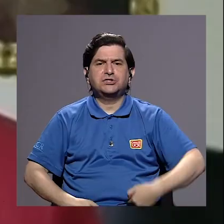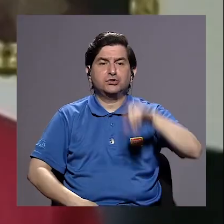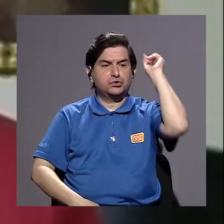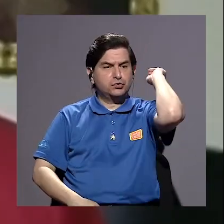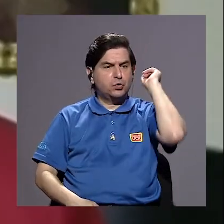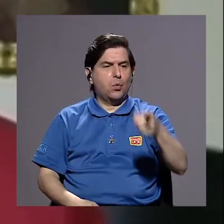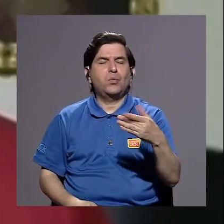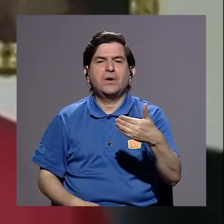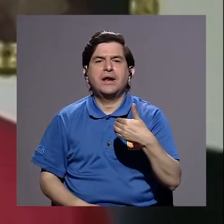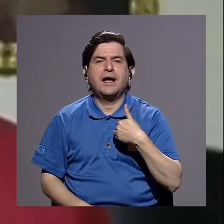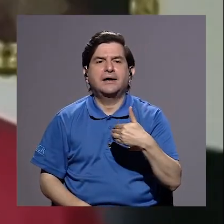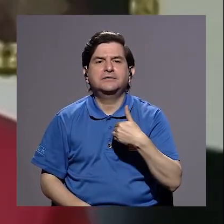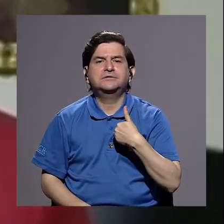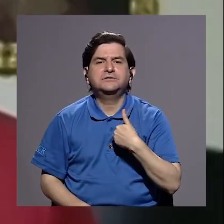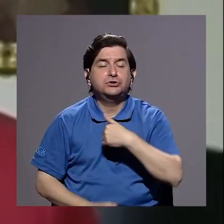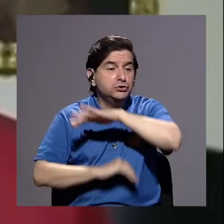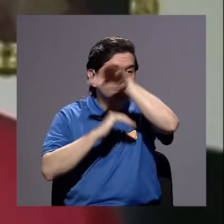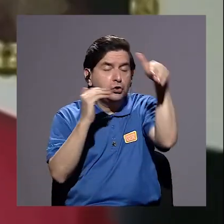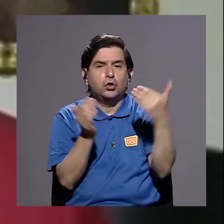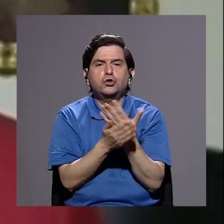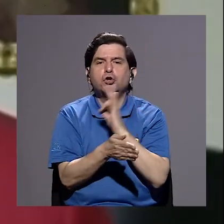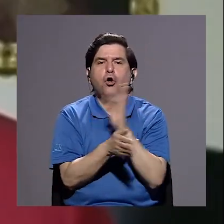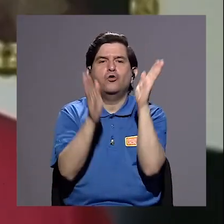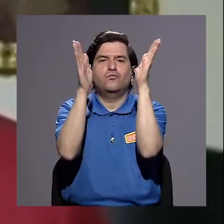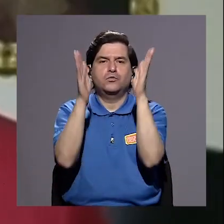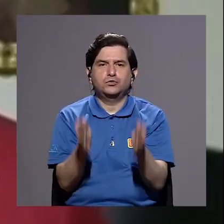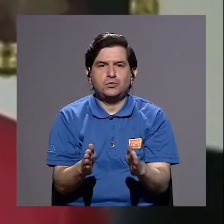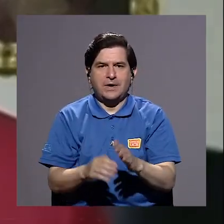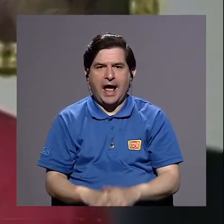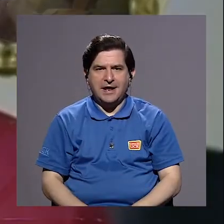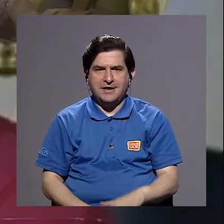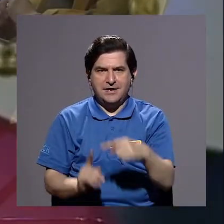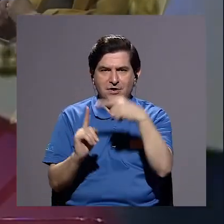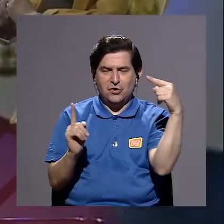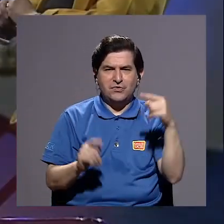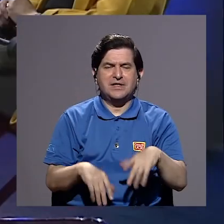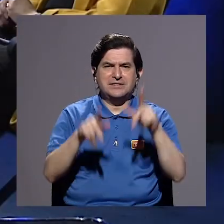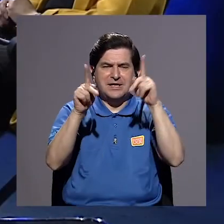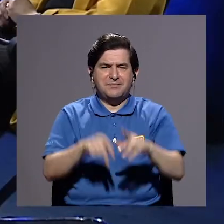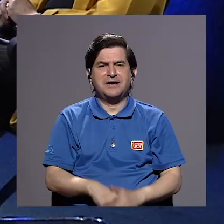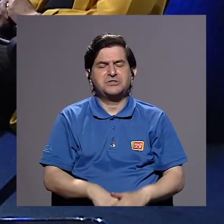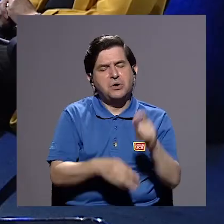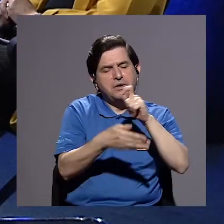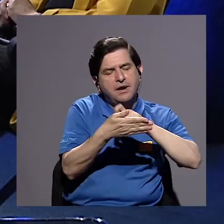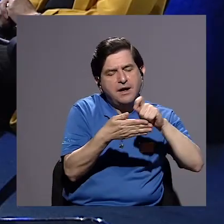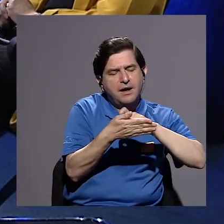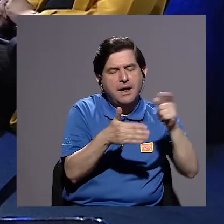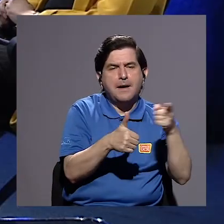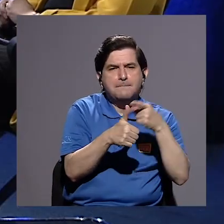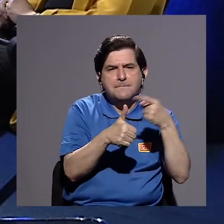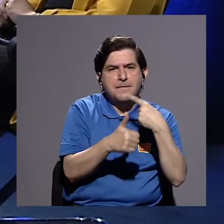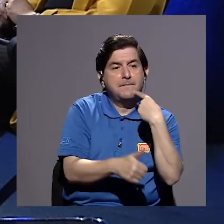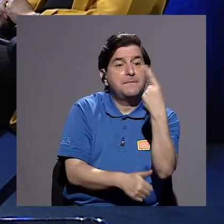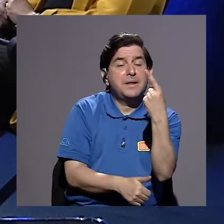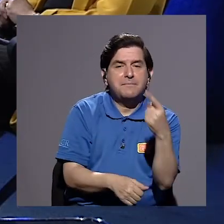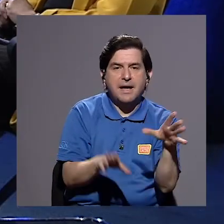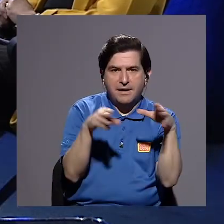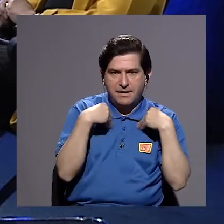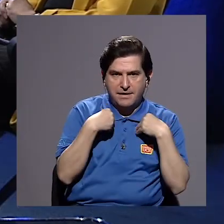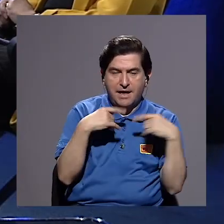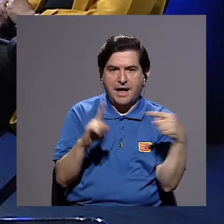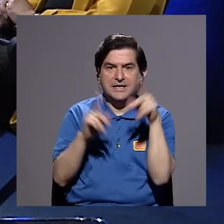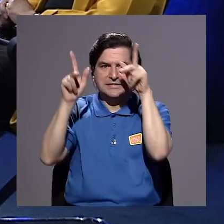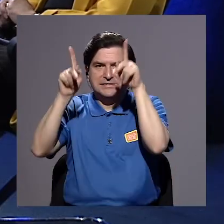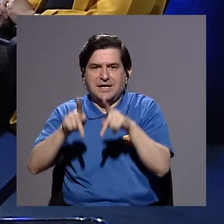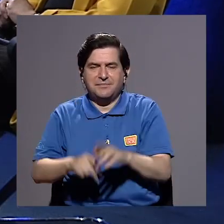la obligación que tienen todos los funcionarios, desde el escribiente que toma la primera declaración hasta